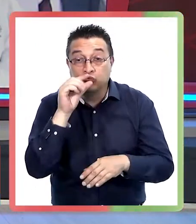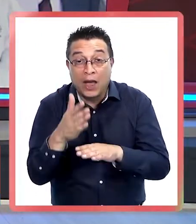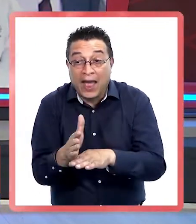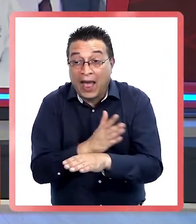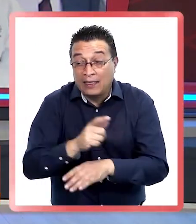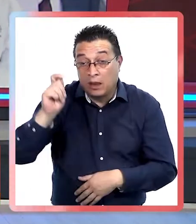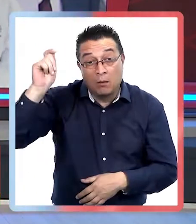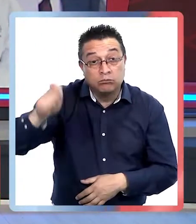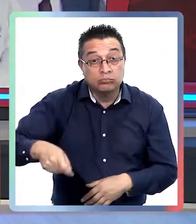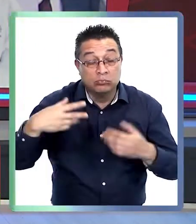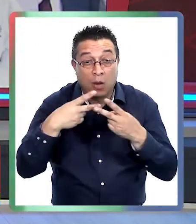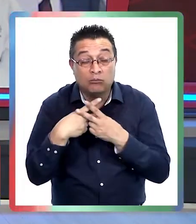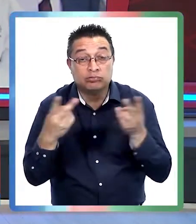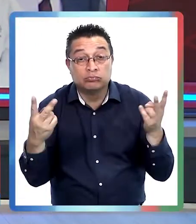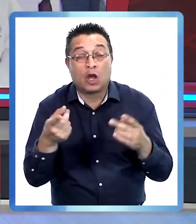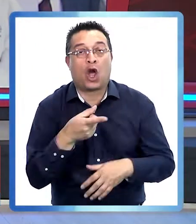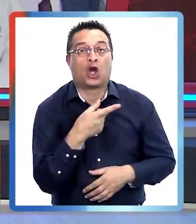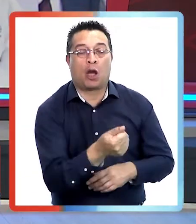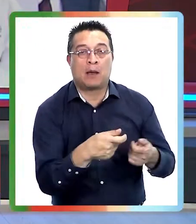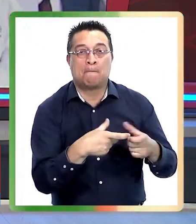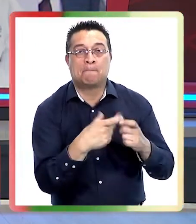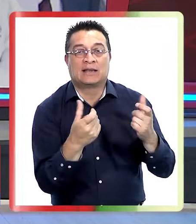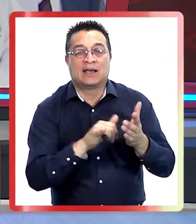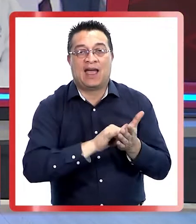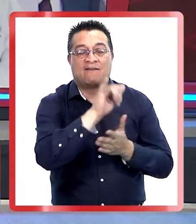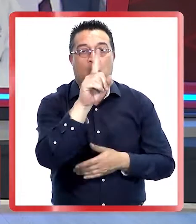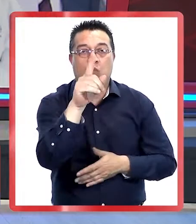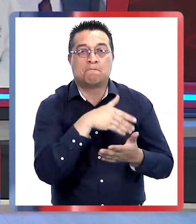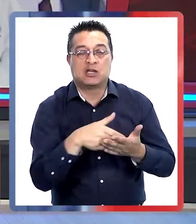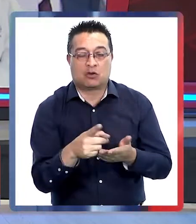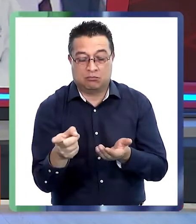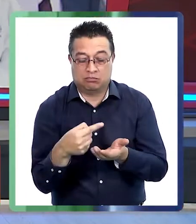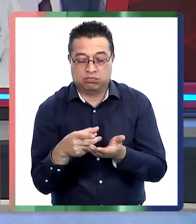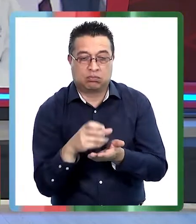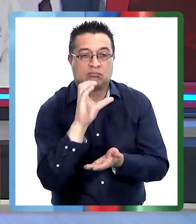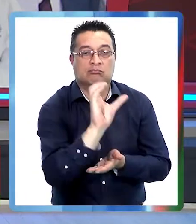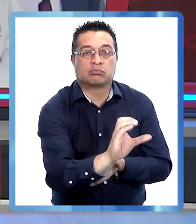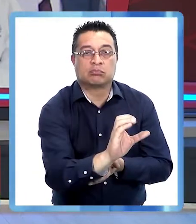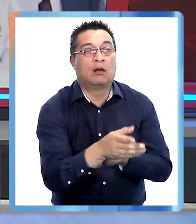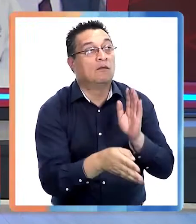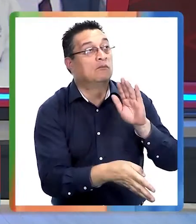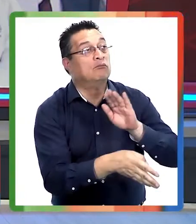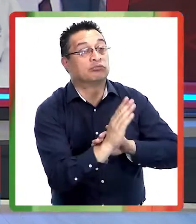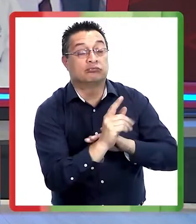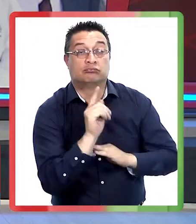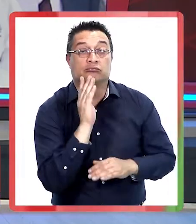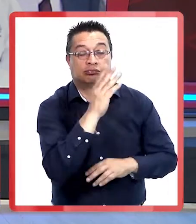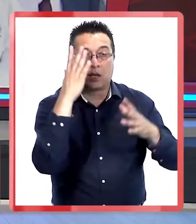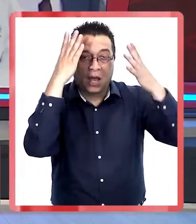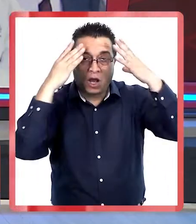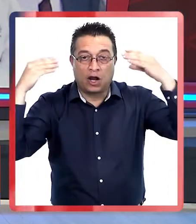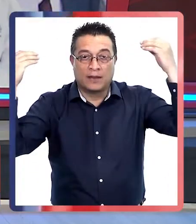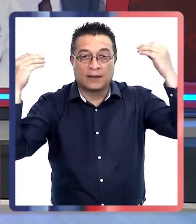minutos antes de conocer la sentencia definitiva, compró un pasaje de avión de casi 1 millón de pesos en efectivo y salió del país con destino